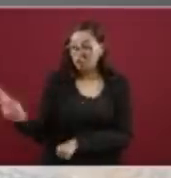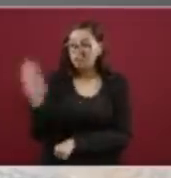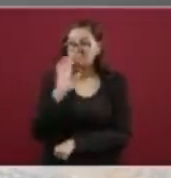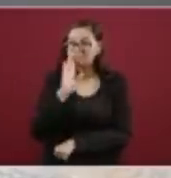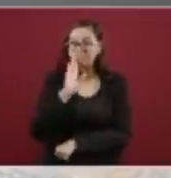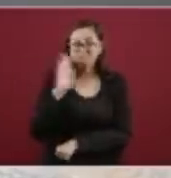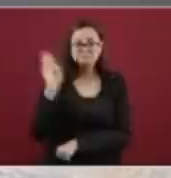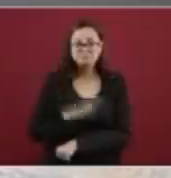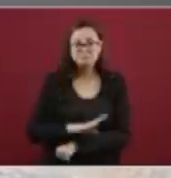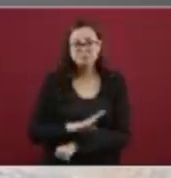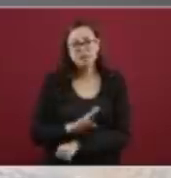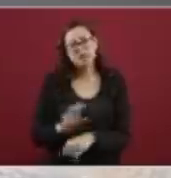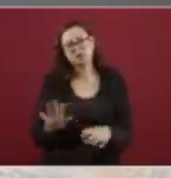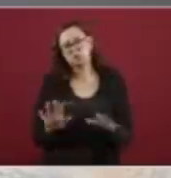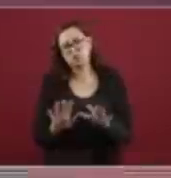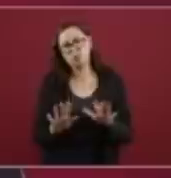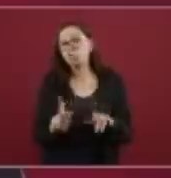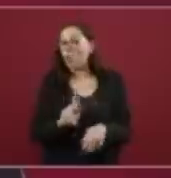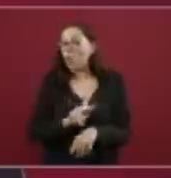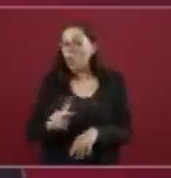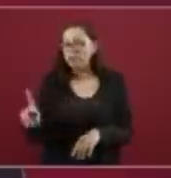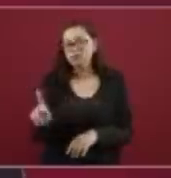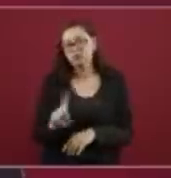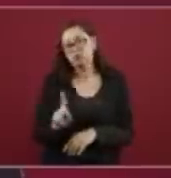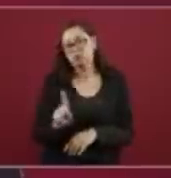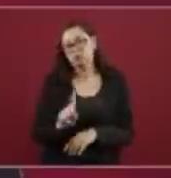No se puede generalizar.